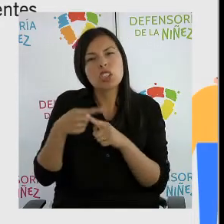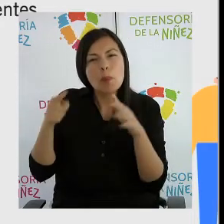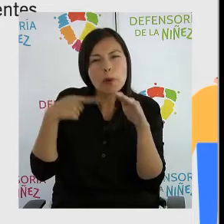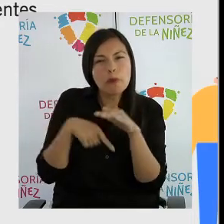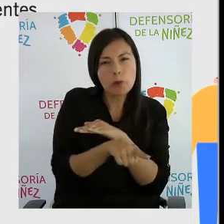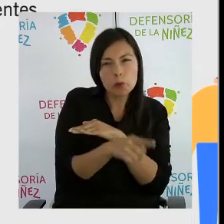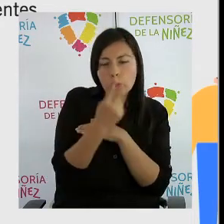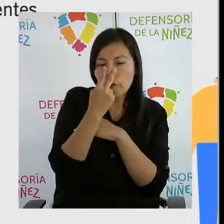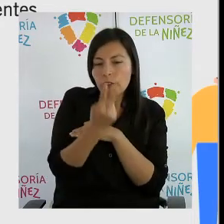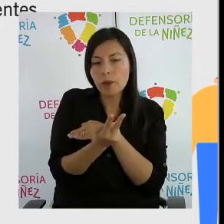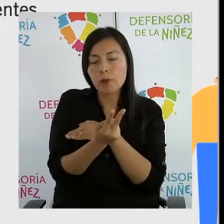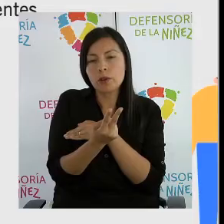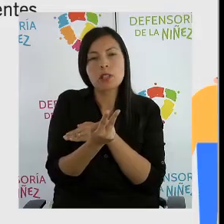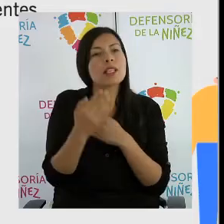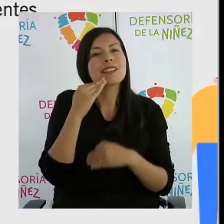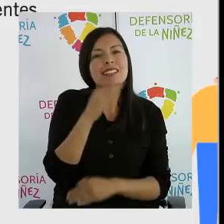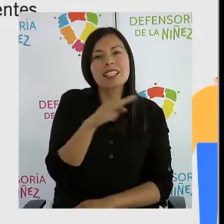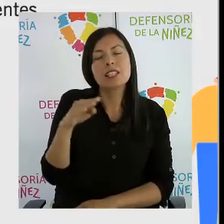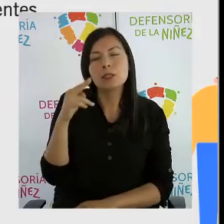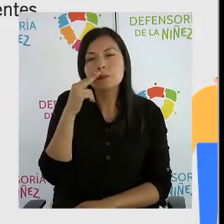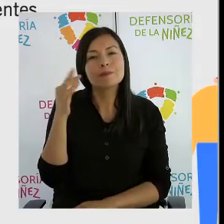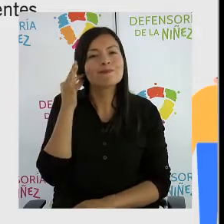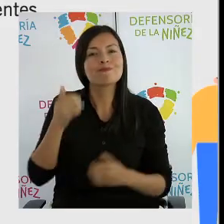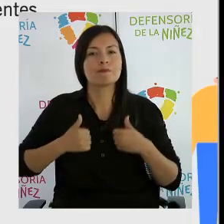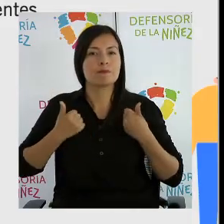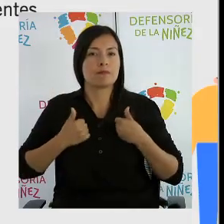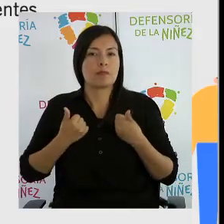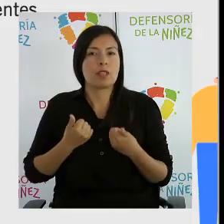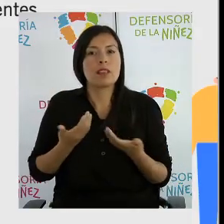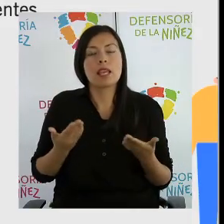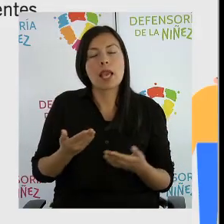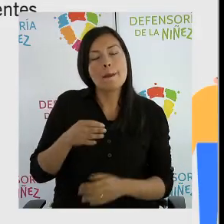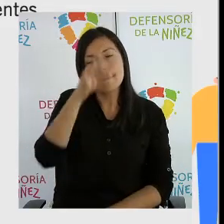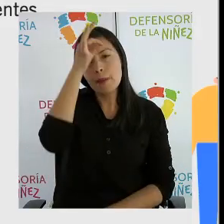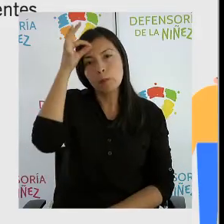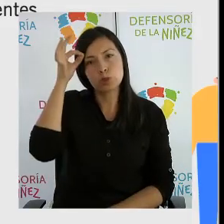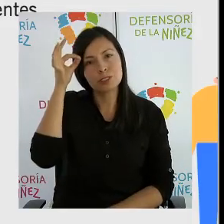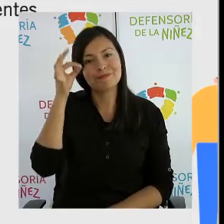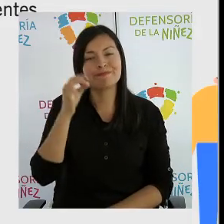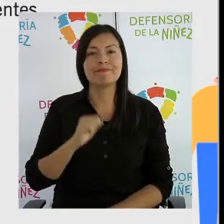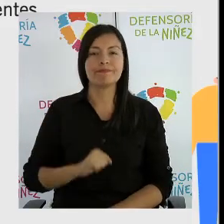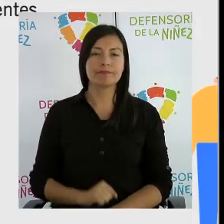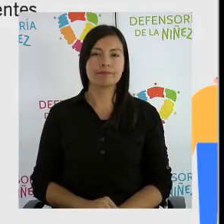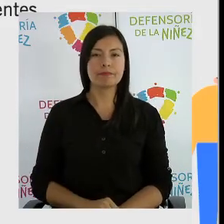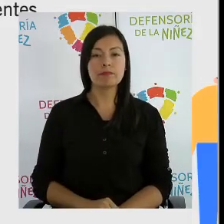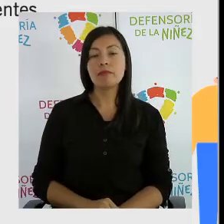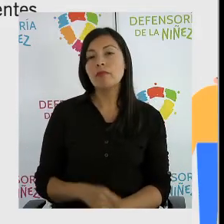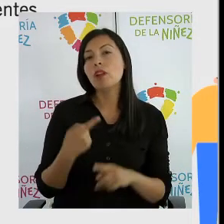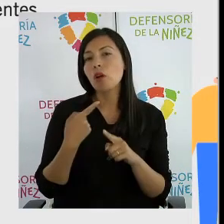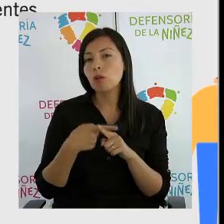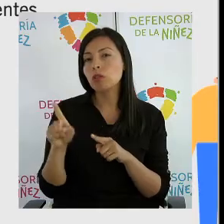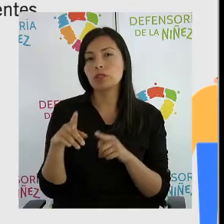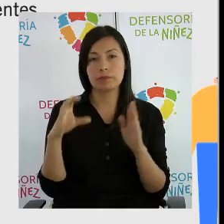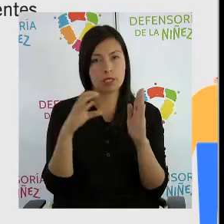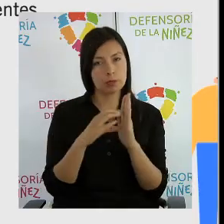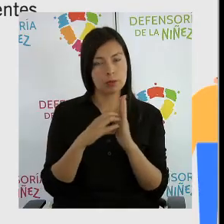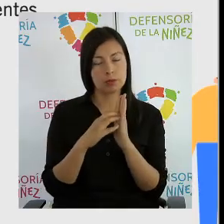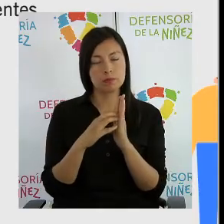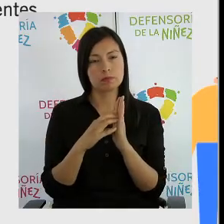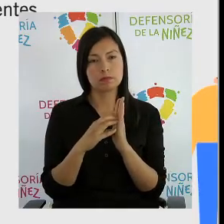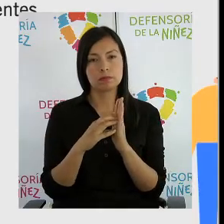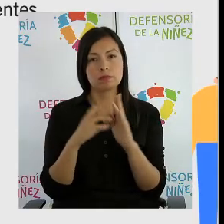seguimos evidenciando respecto de los niños, niñas y adolescentes pertenecientes al pueblo mapuche. Luego tenemos el capítulo